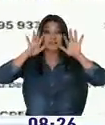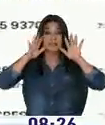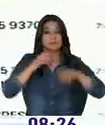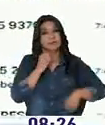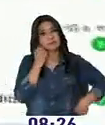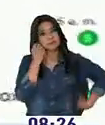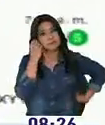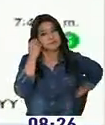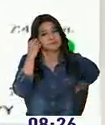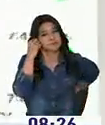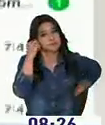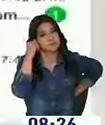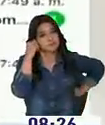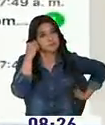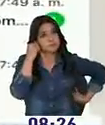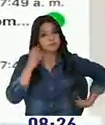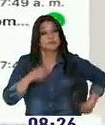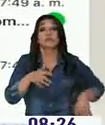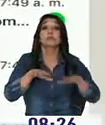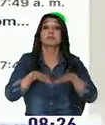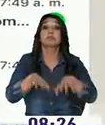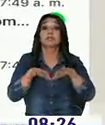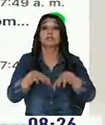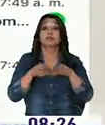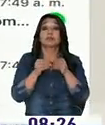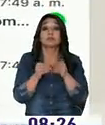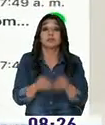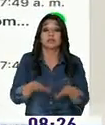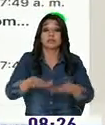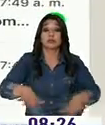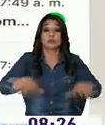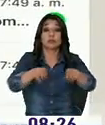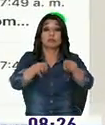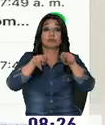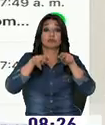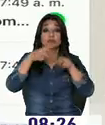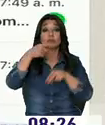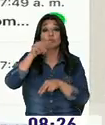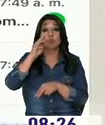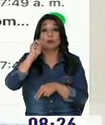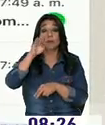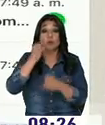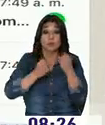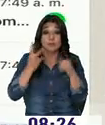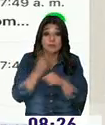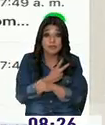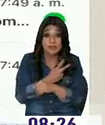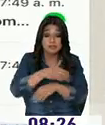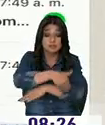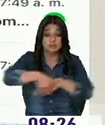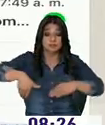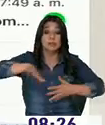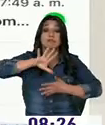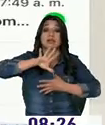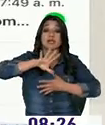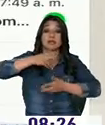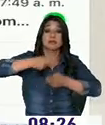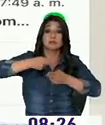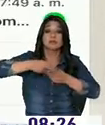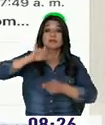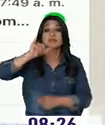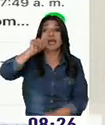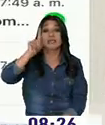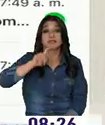rato, ¿no? Veamos acá, otro peludito, se perdió en el sector del puente del Guambra, la última vez la vieron fue en la calle América, responde el nombre de